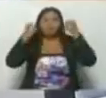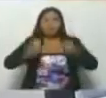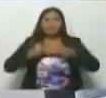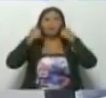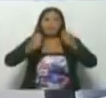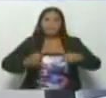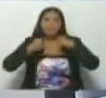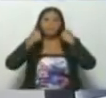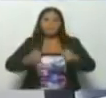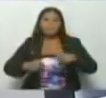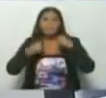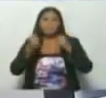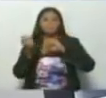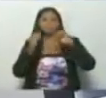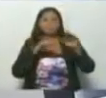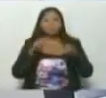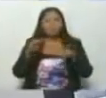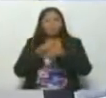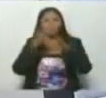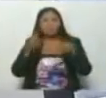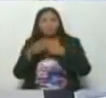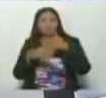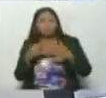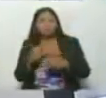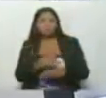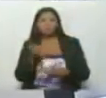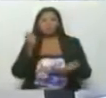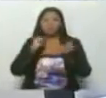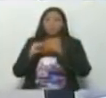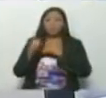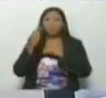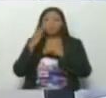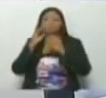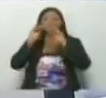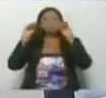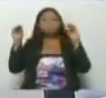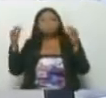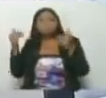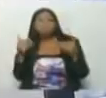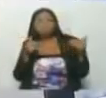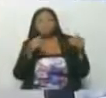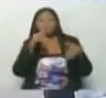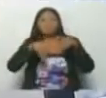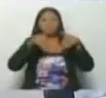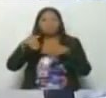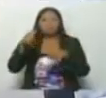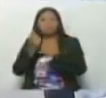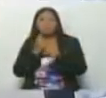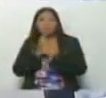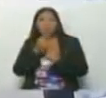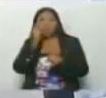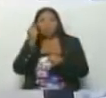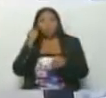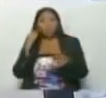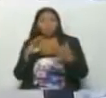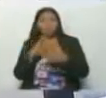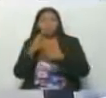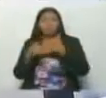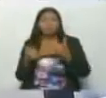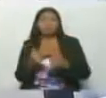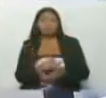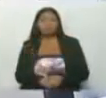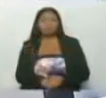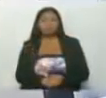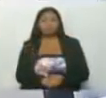masiva en contra del gobierno venezolano sino todos los contrarios cuando se convocan elecciones esos trabajadores votan fundamentalmente